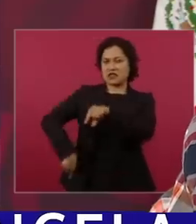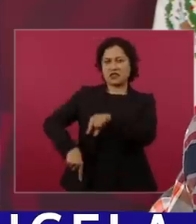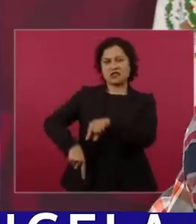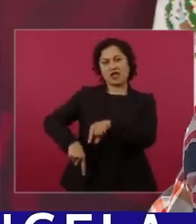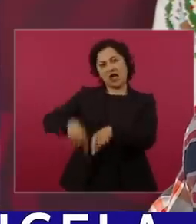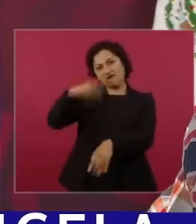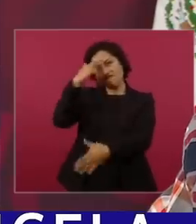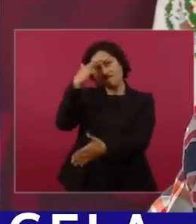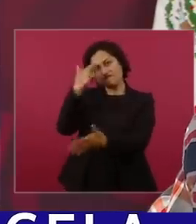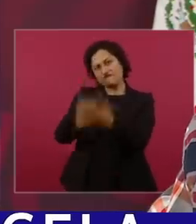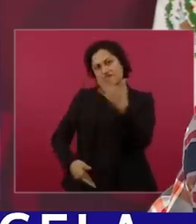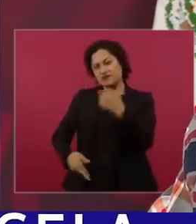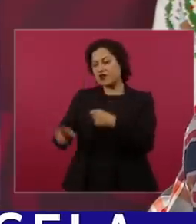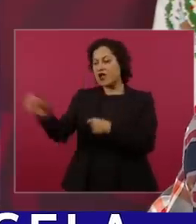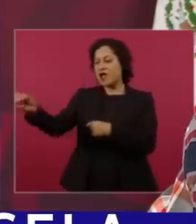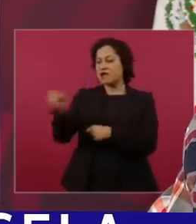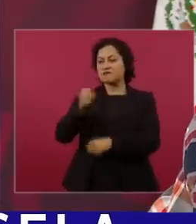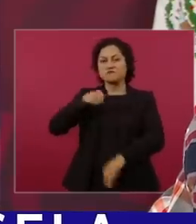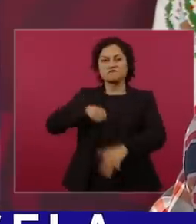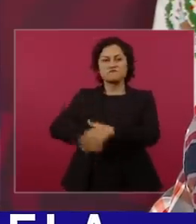y lo encarcelan.